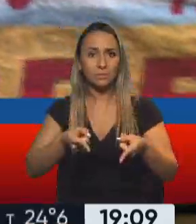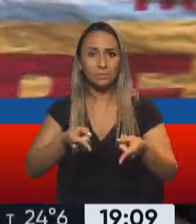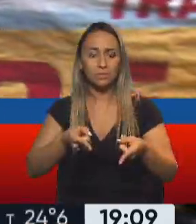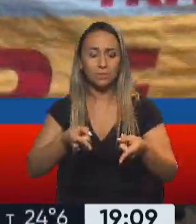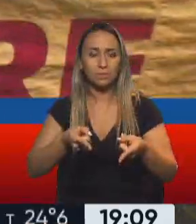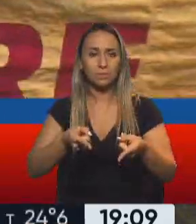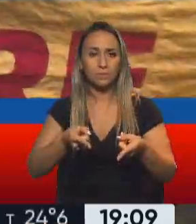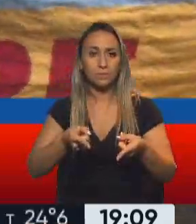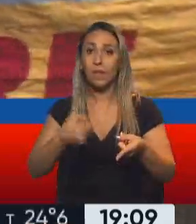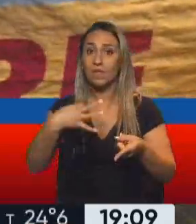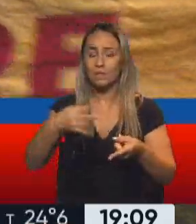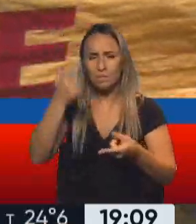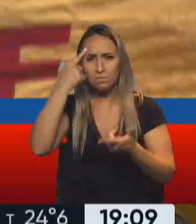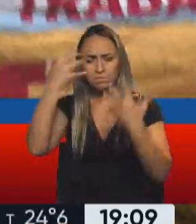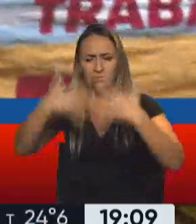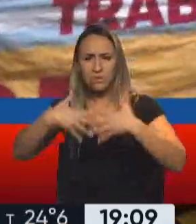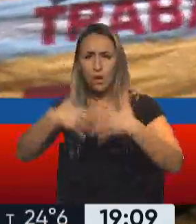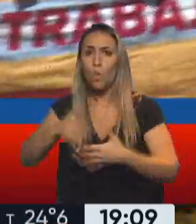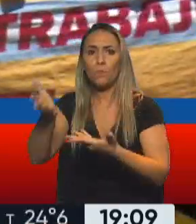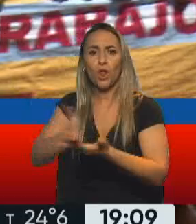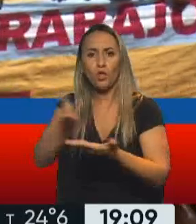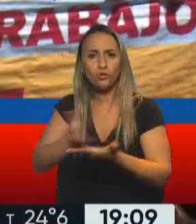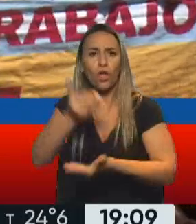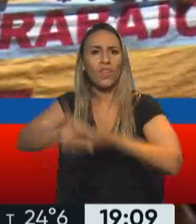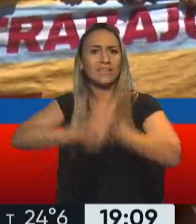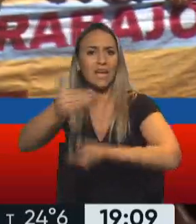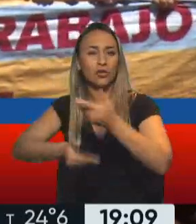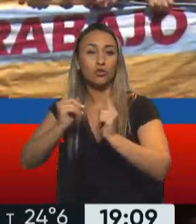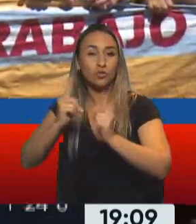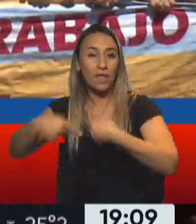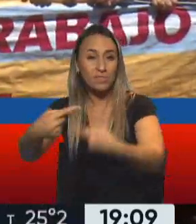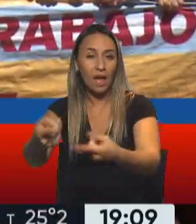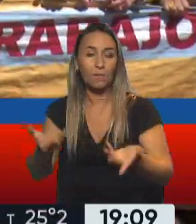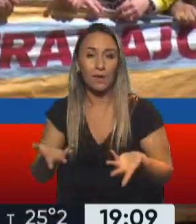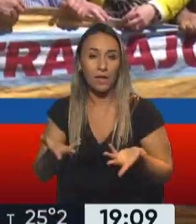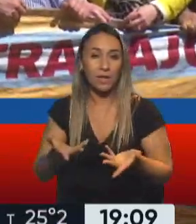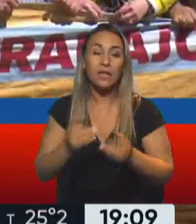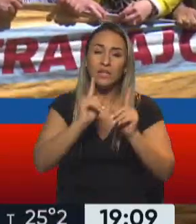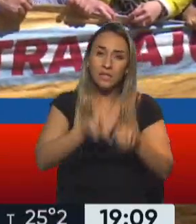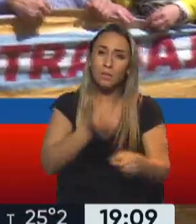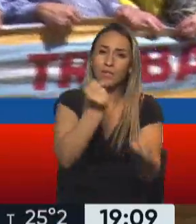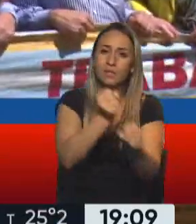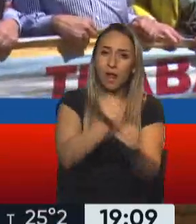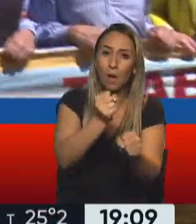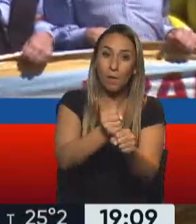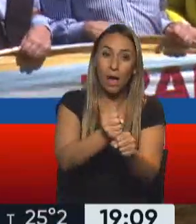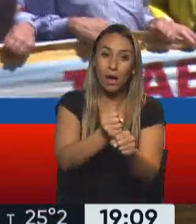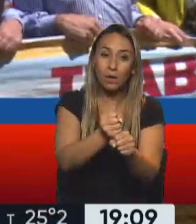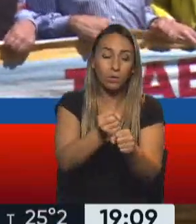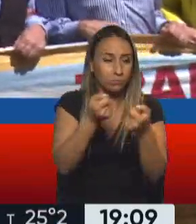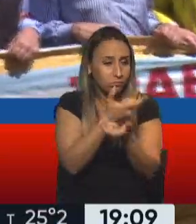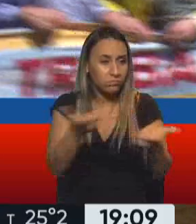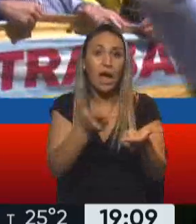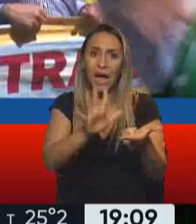la producción, el desarrollo sustentable y el trabajo para tener un camino hacia